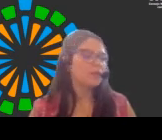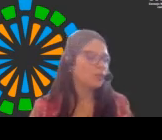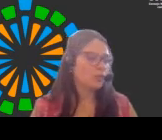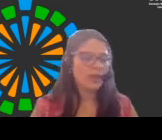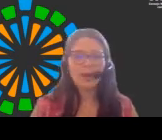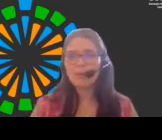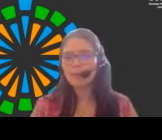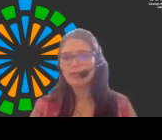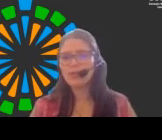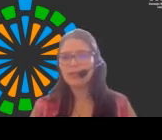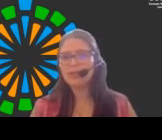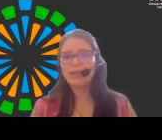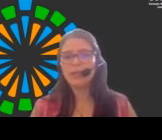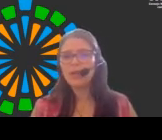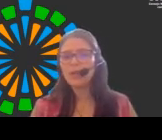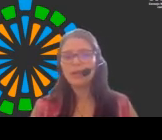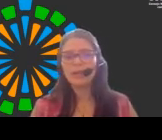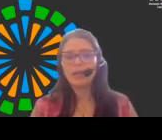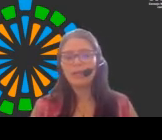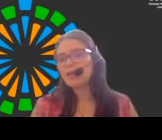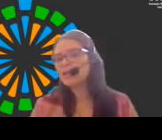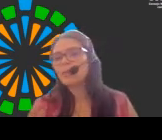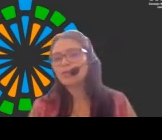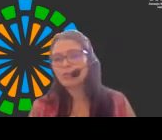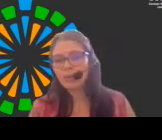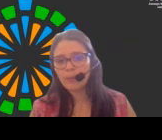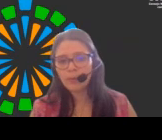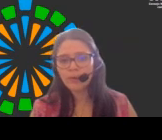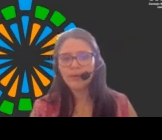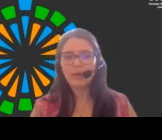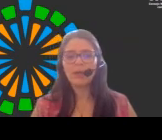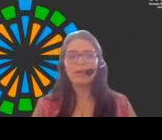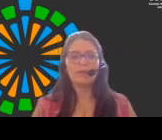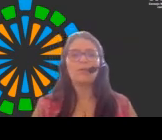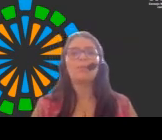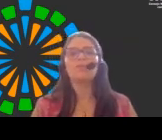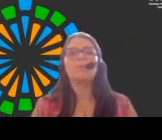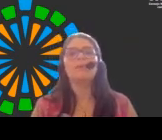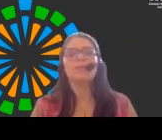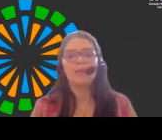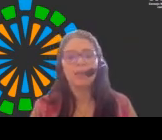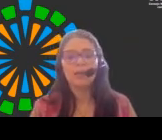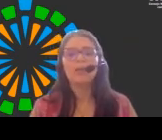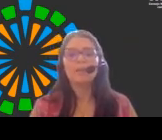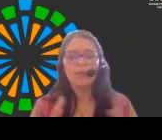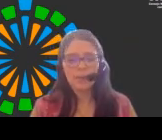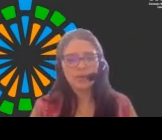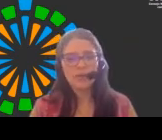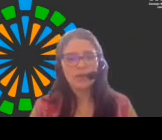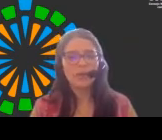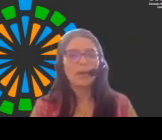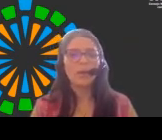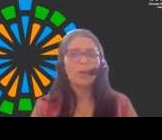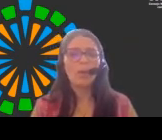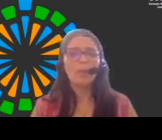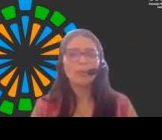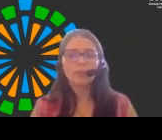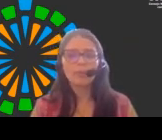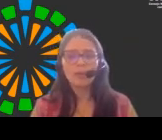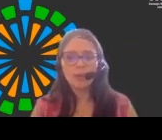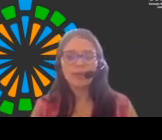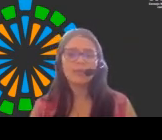que si estudiamos que si realizamos un deporte Que si vamos a pasear Ya vamos a ver